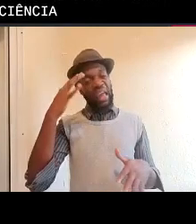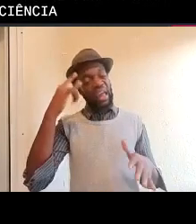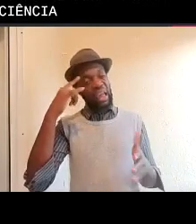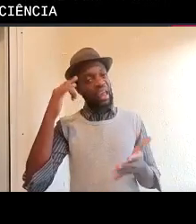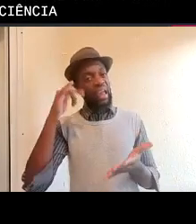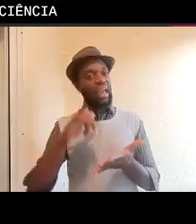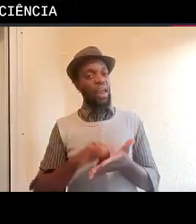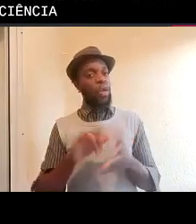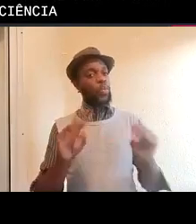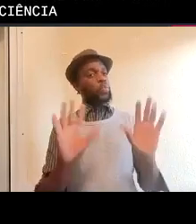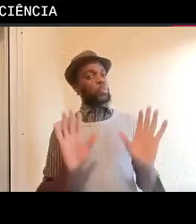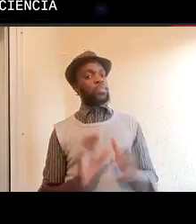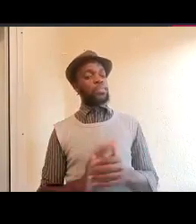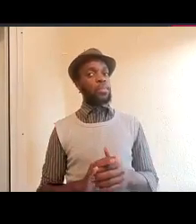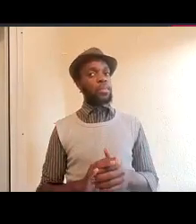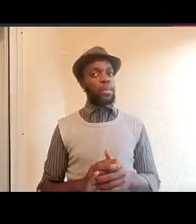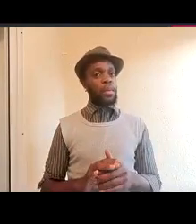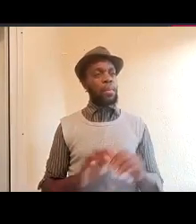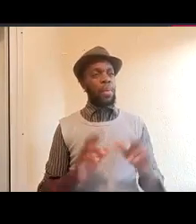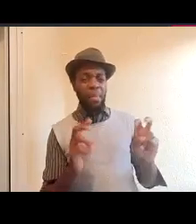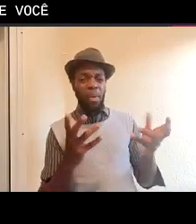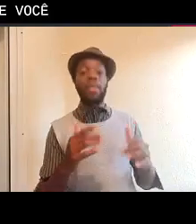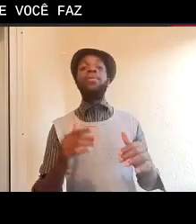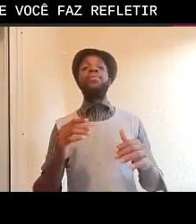En salud sexual y reproductiva. Gracias.